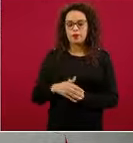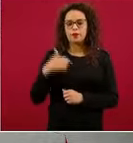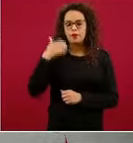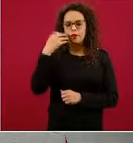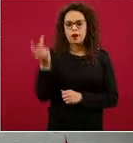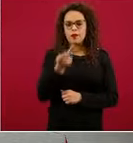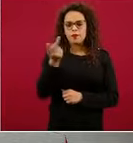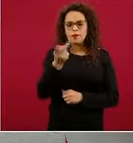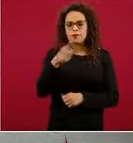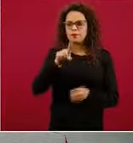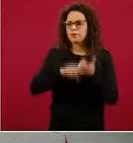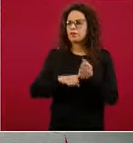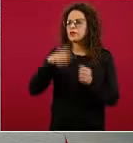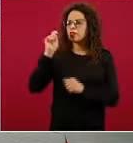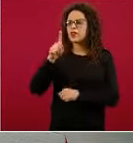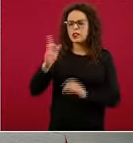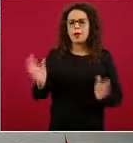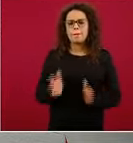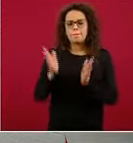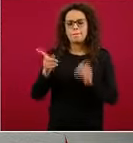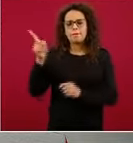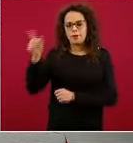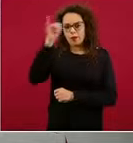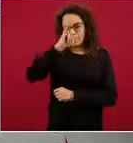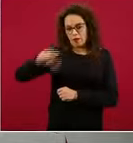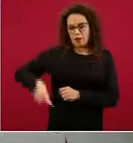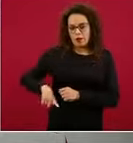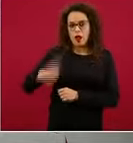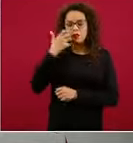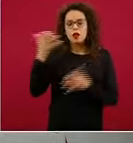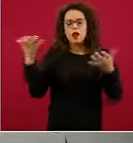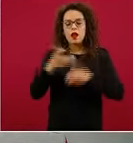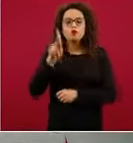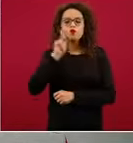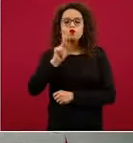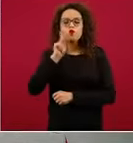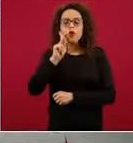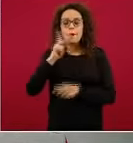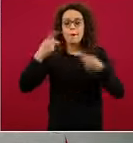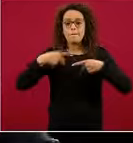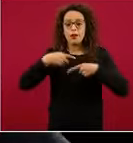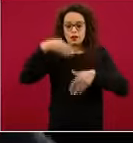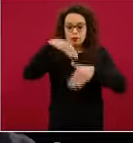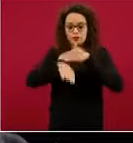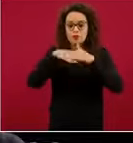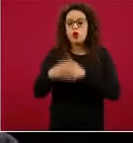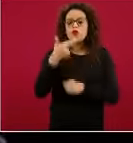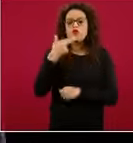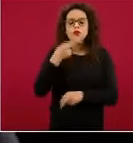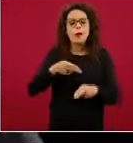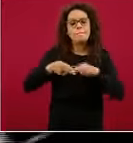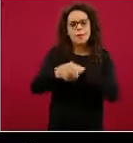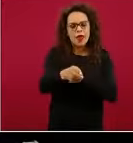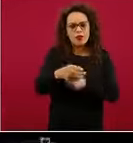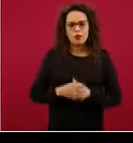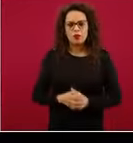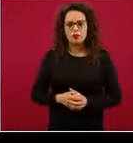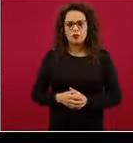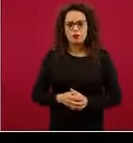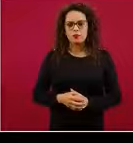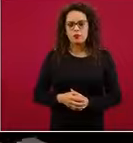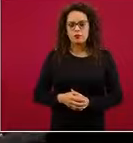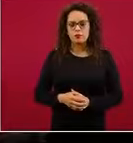de gobierno de hacer pruebas en el metro, ¿no estima usted que la población, pues, piense que las